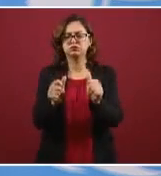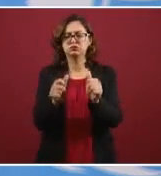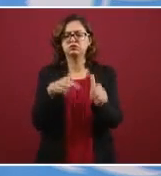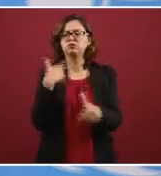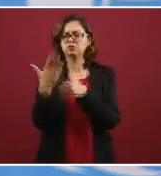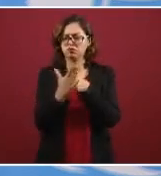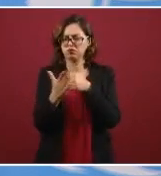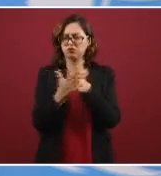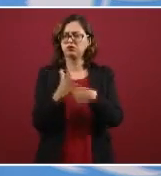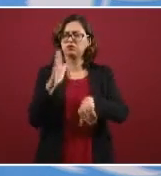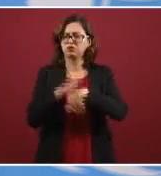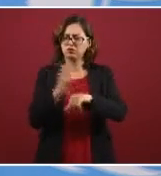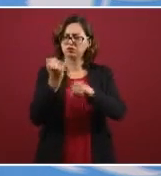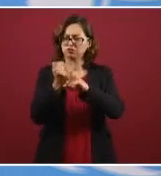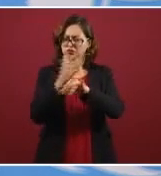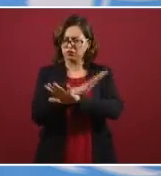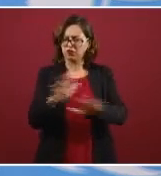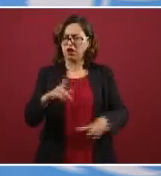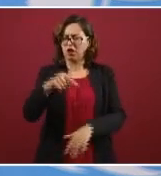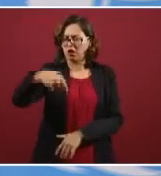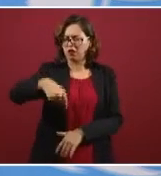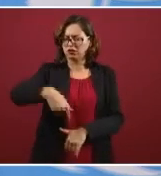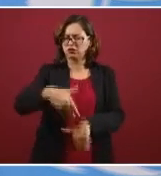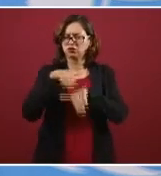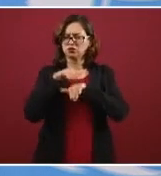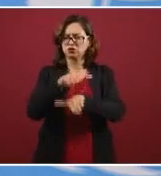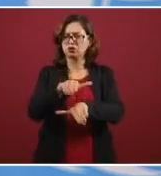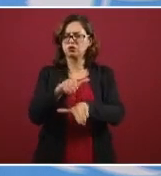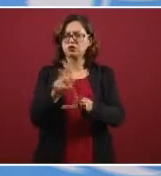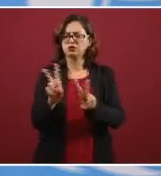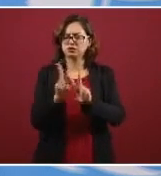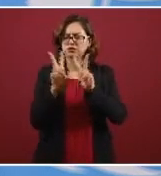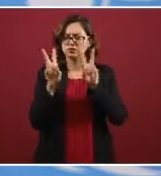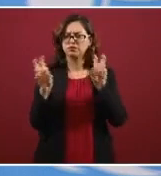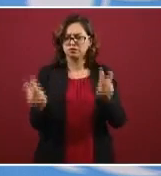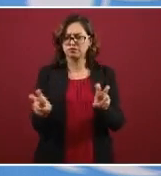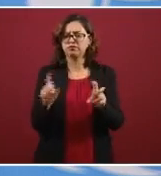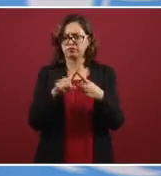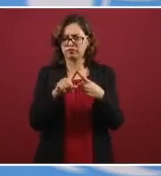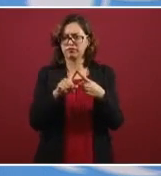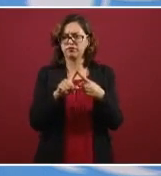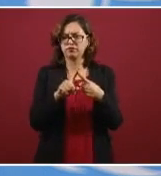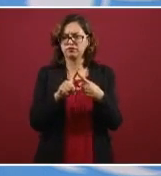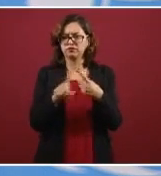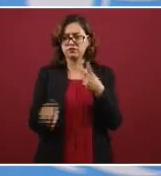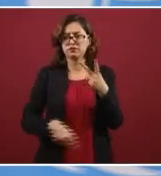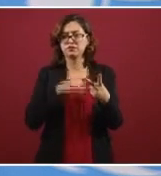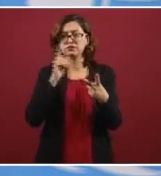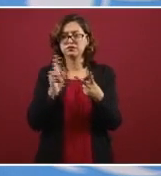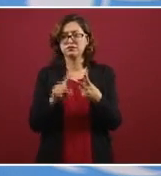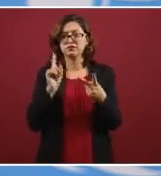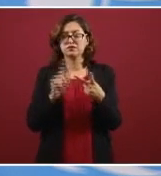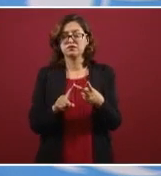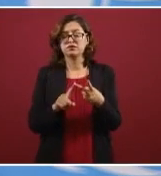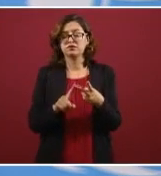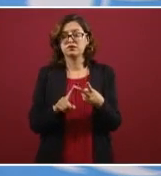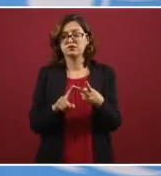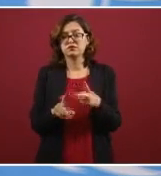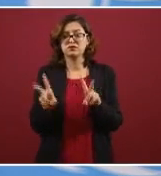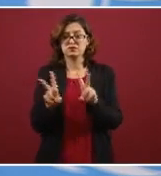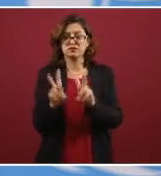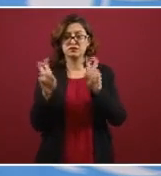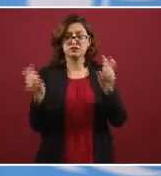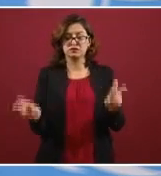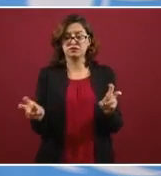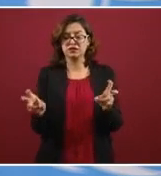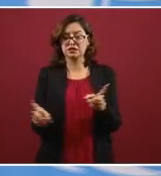Pronto te vamos a informar aquí sobre okay. esta preocupación. Acerca de lo segundo, pues es